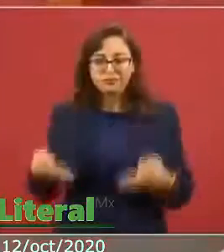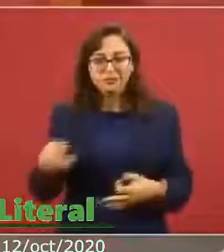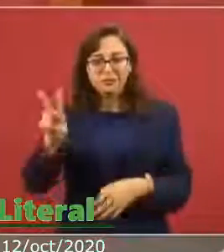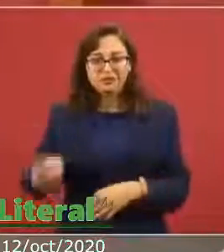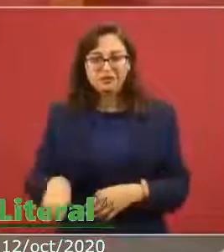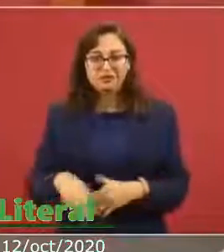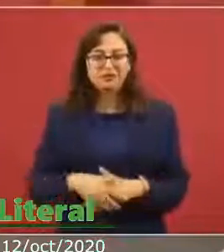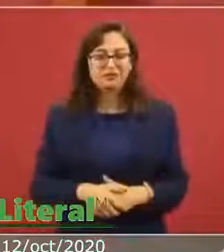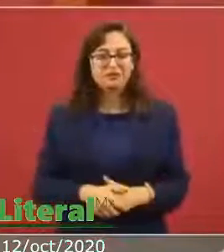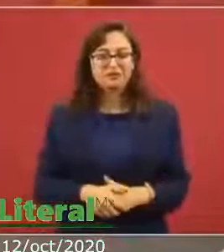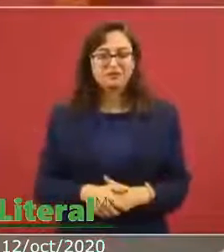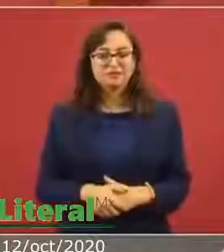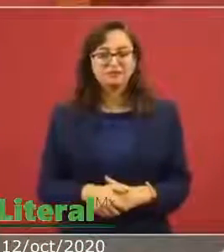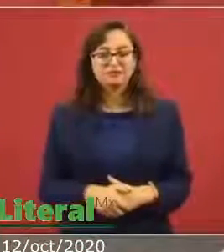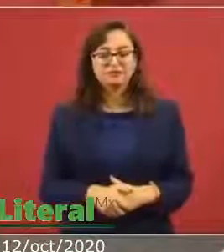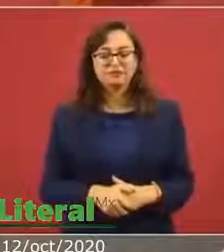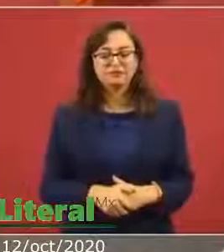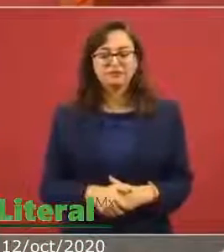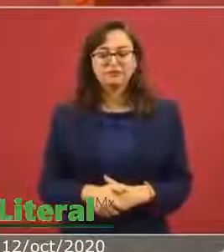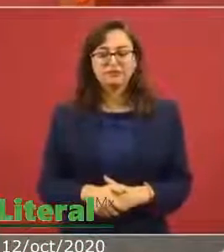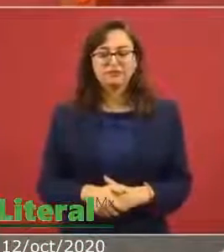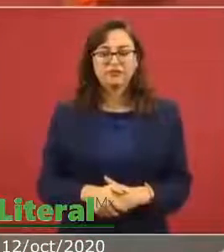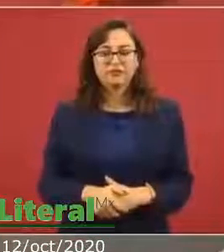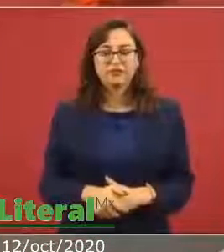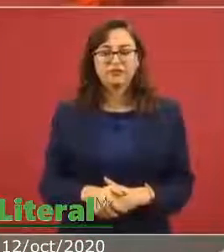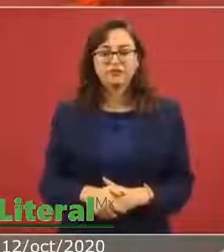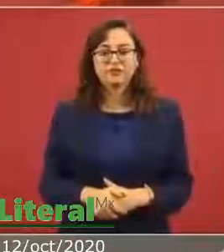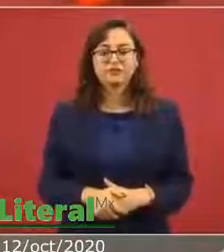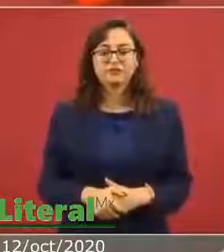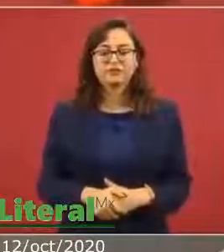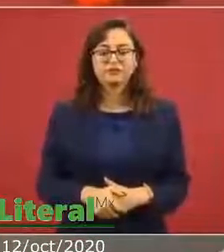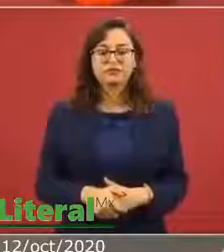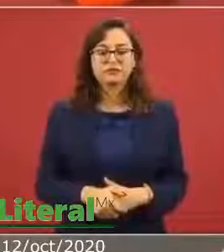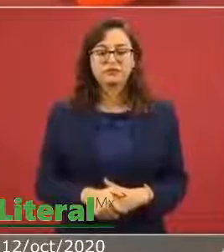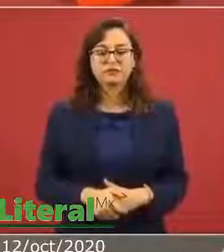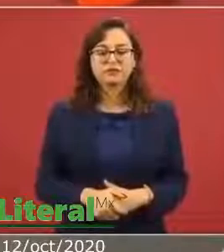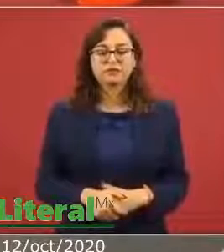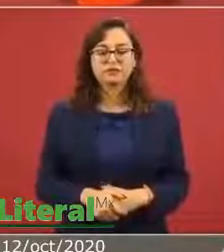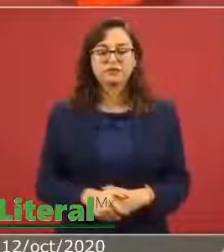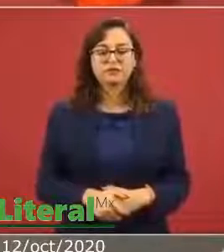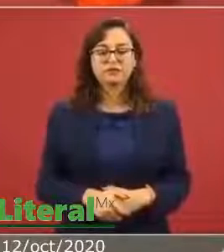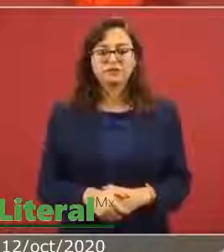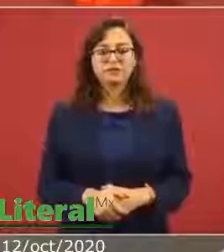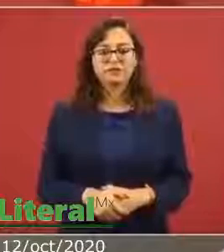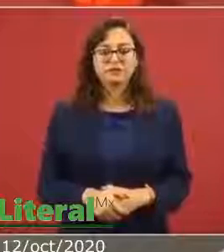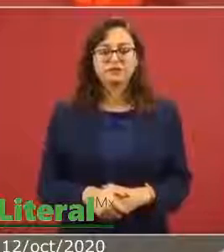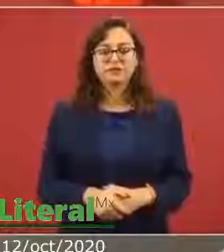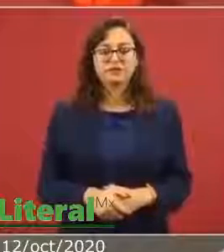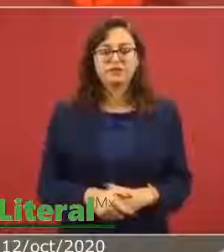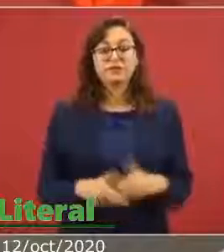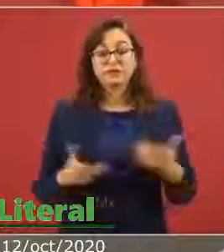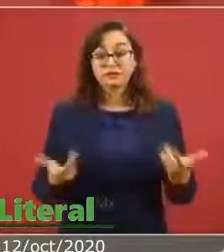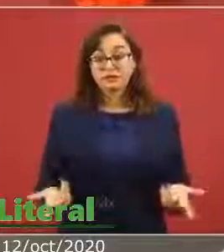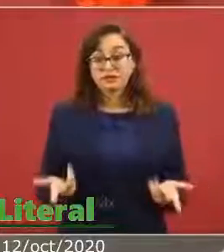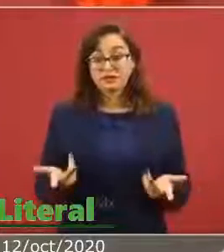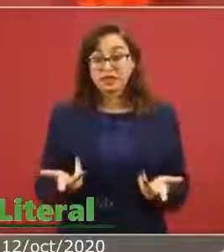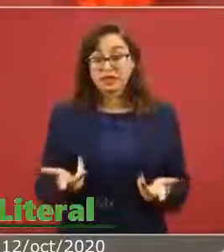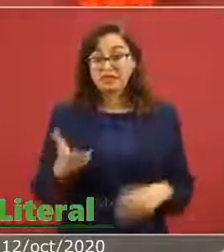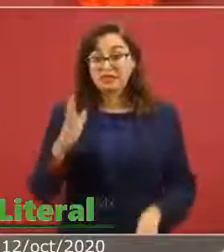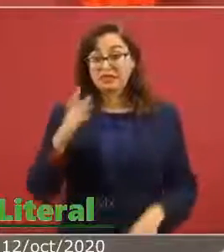Bueno, llegamos al extremo de que los medios pusieron a un presidente